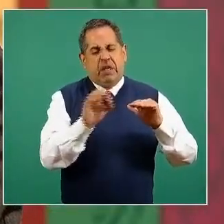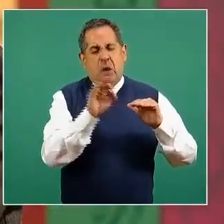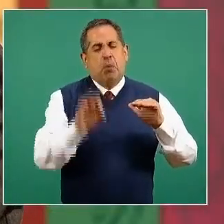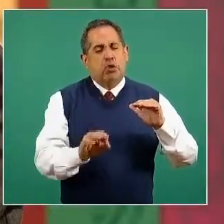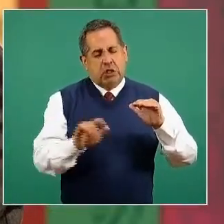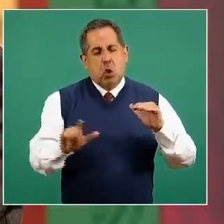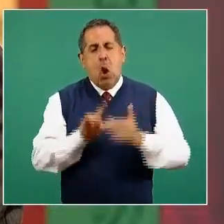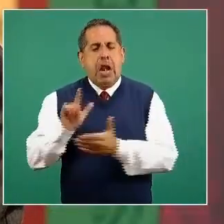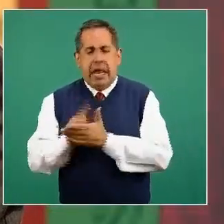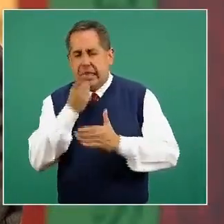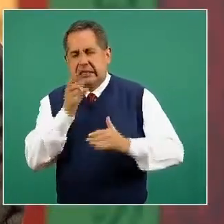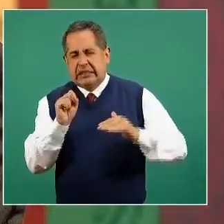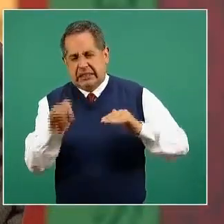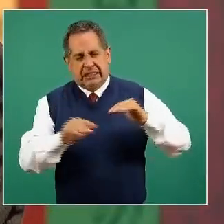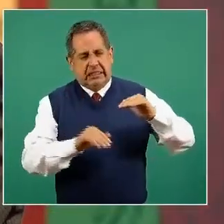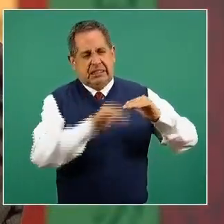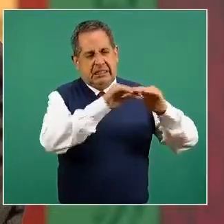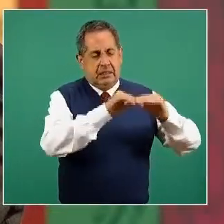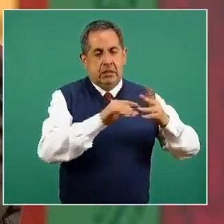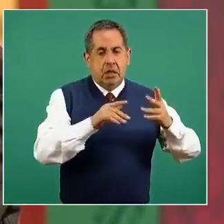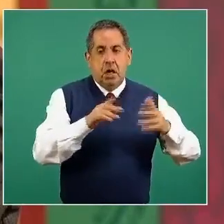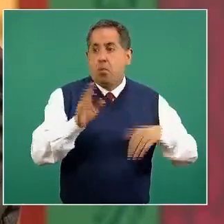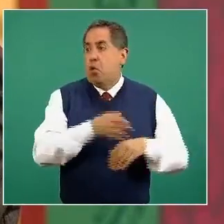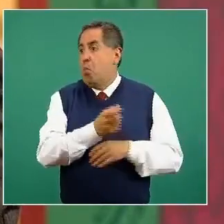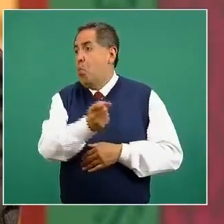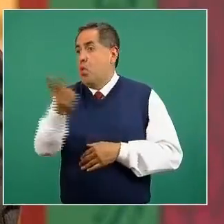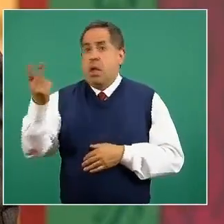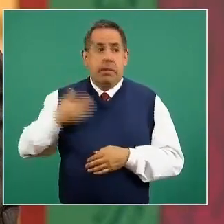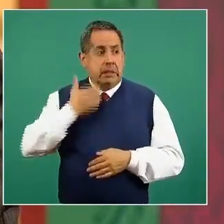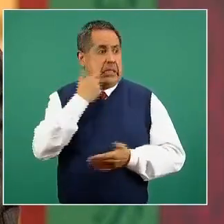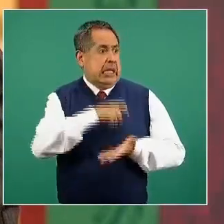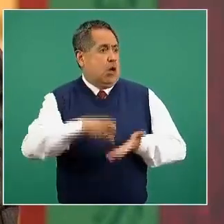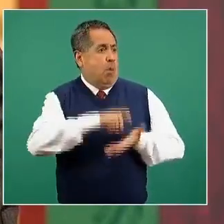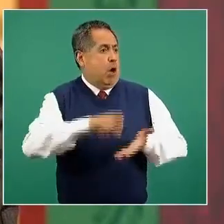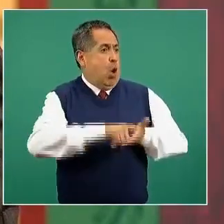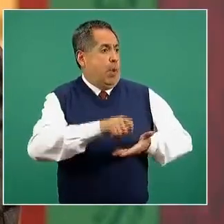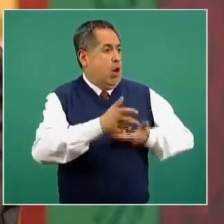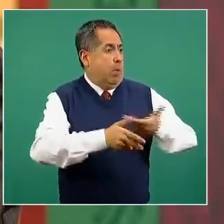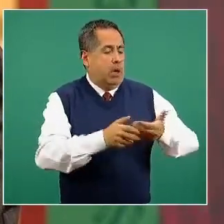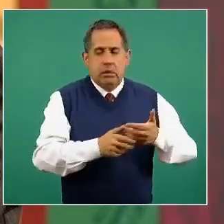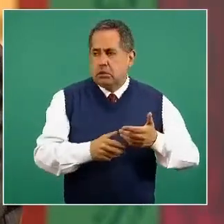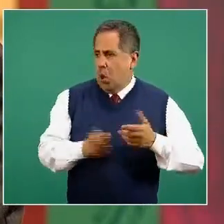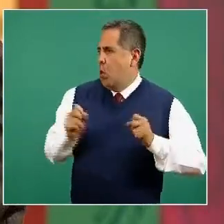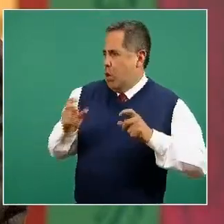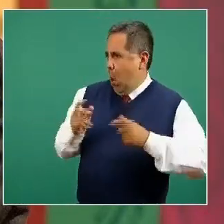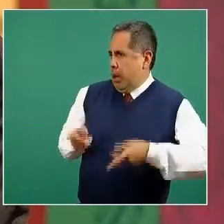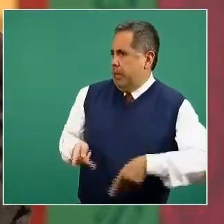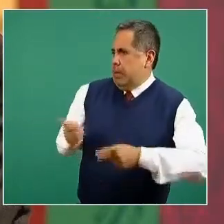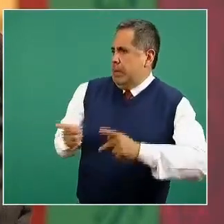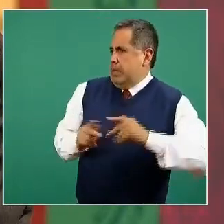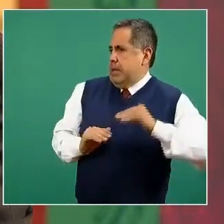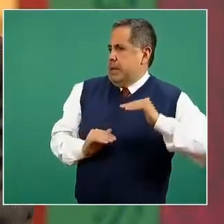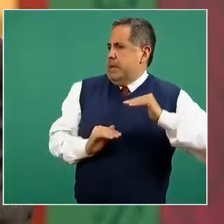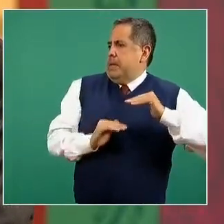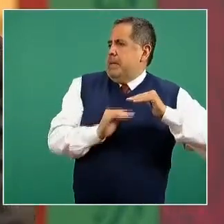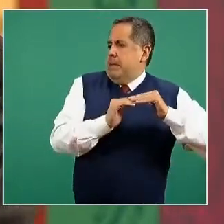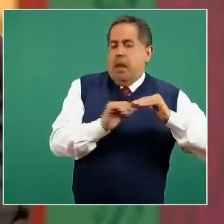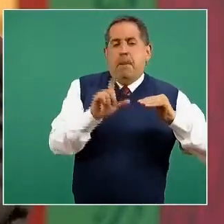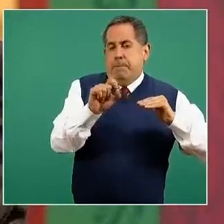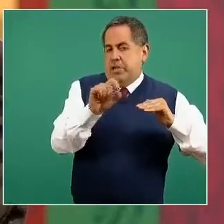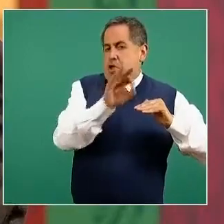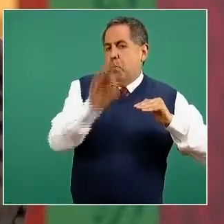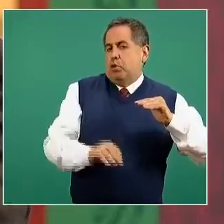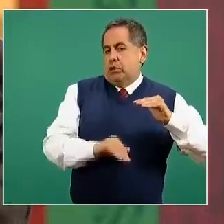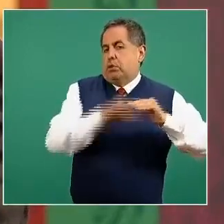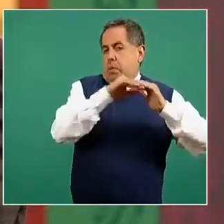la ley, porque ha aumentado la demanda y se permite en términos legales tener un ajuste de los precios cuando